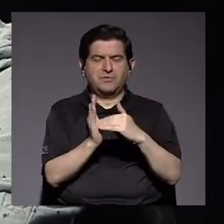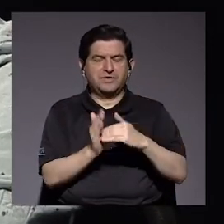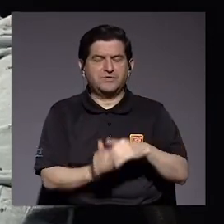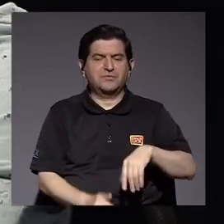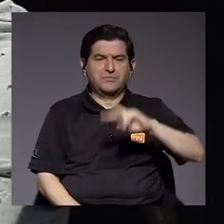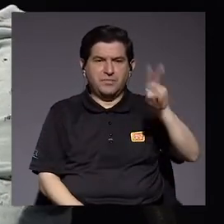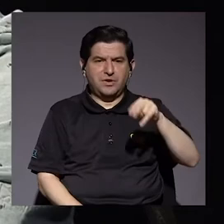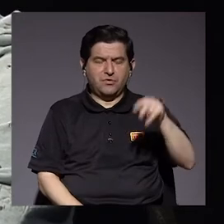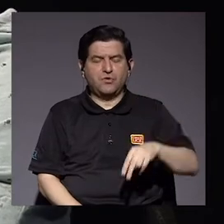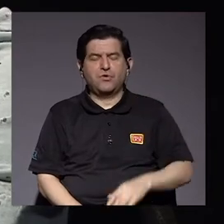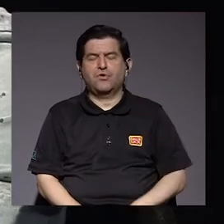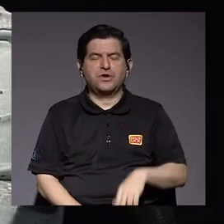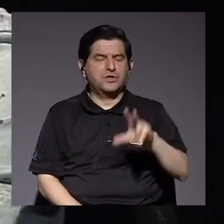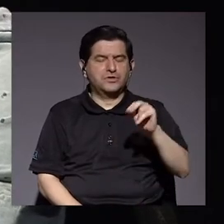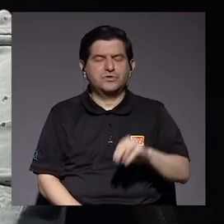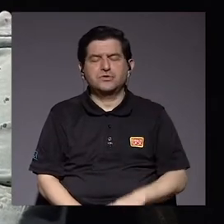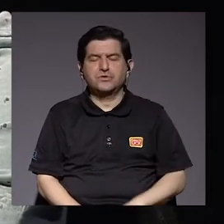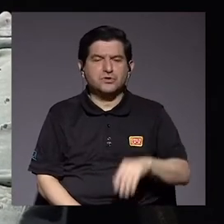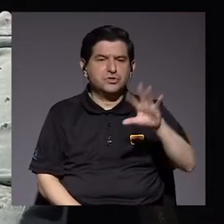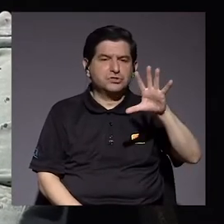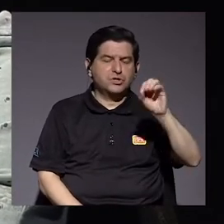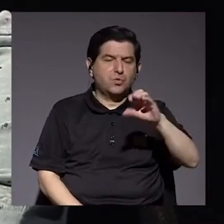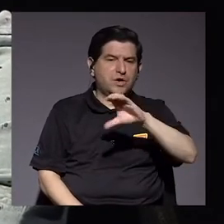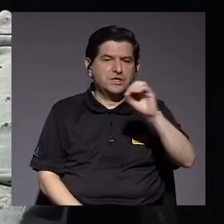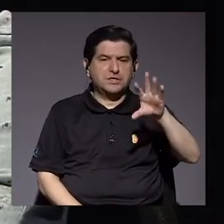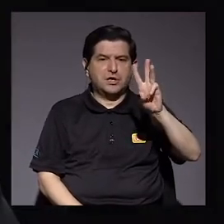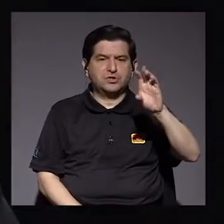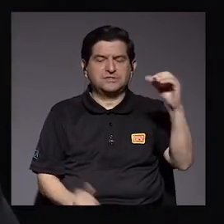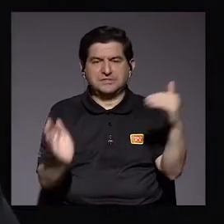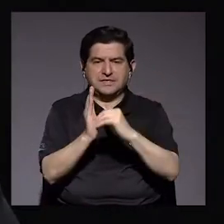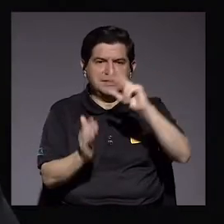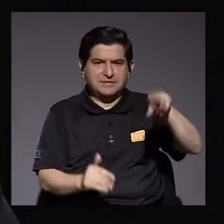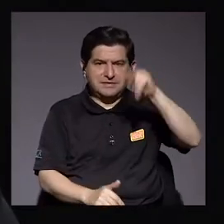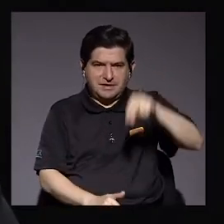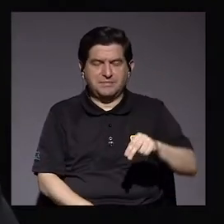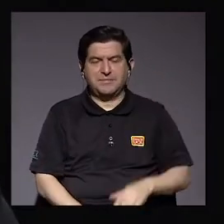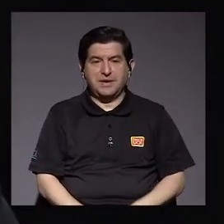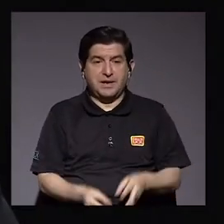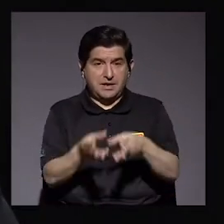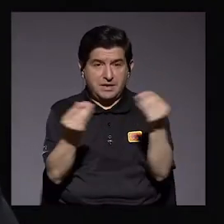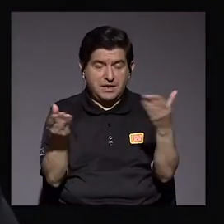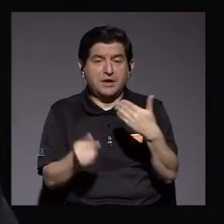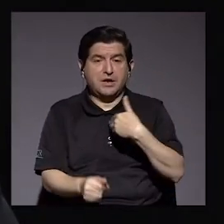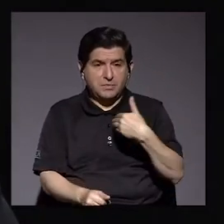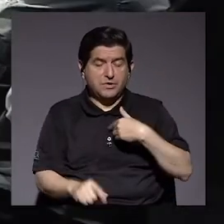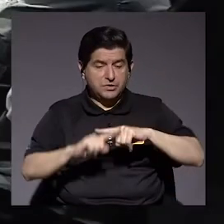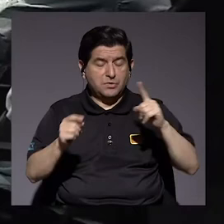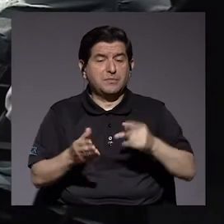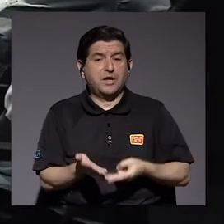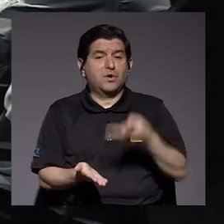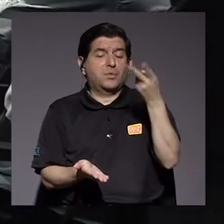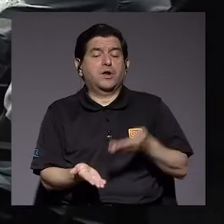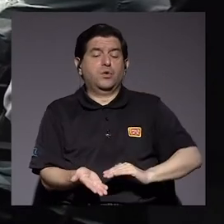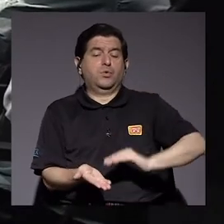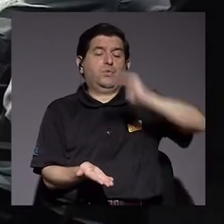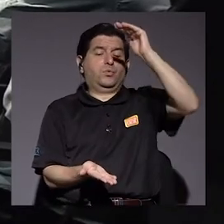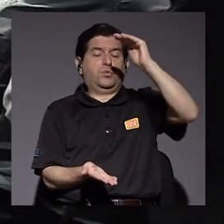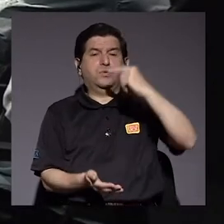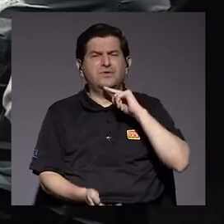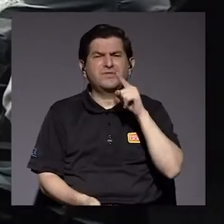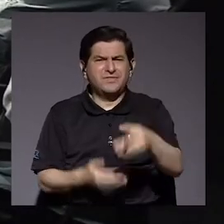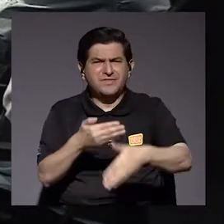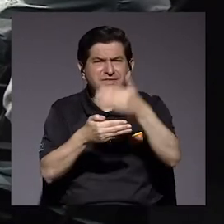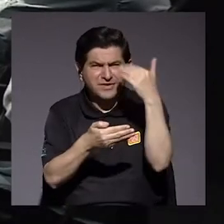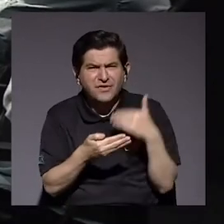vale 50, 60 mil colones, por ejemplo. Entonces sí, el producto está, pero vale más. Fue lo que usted planteaba